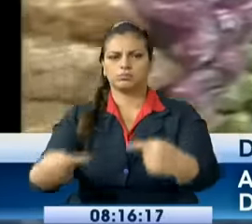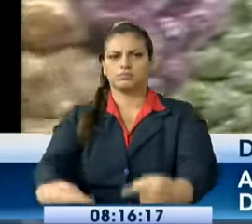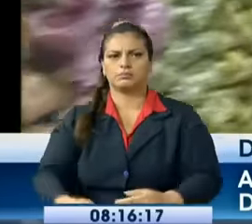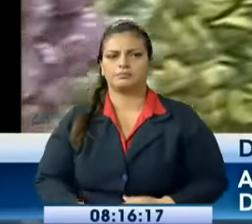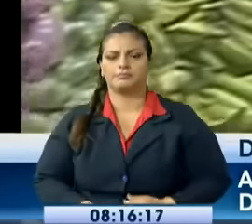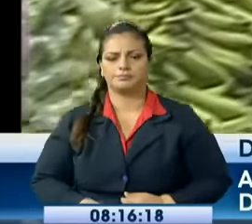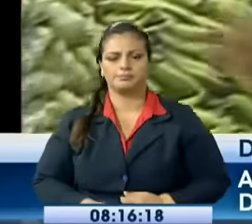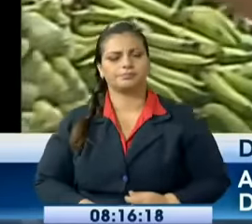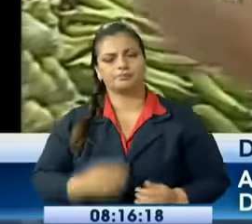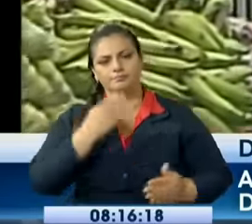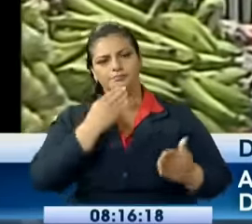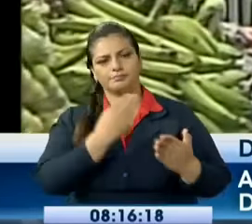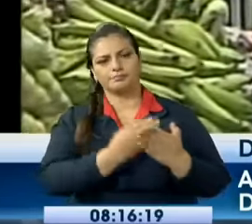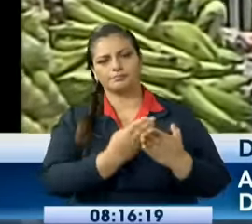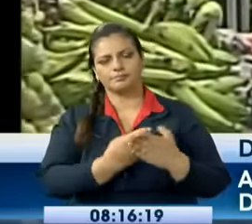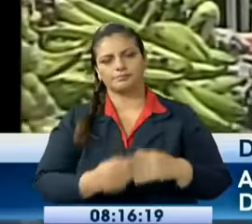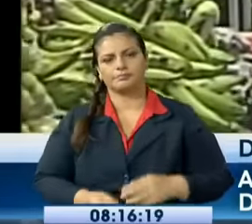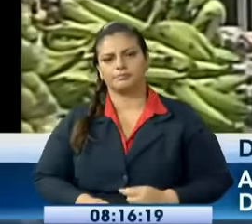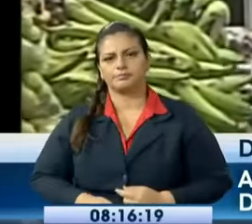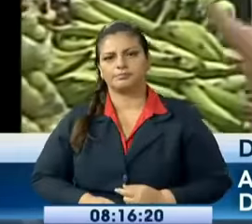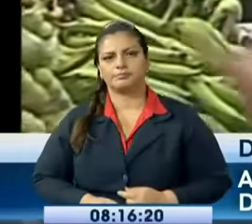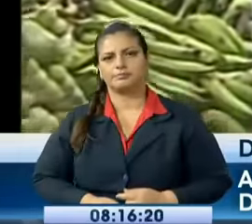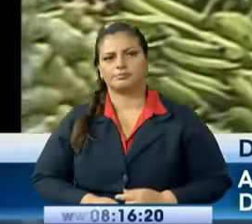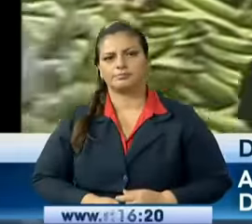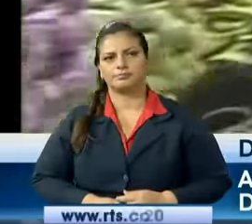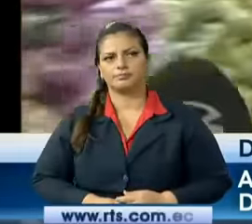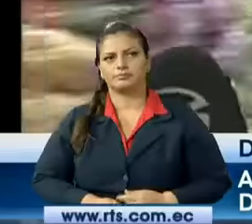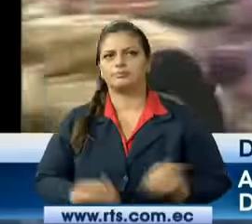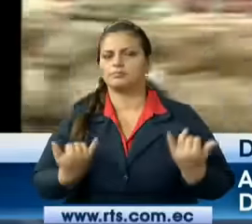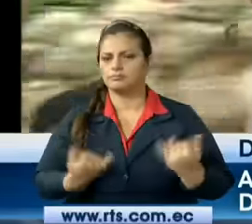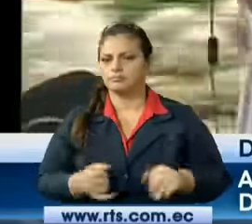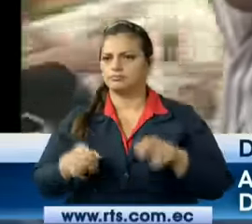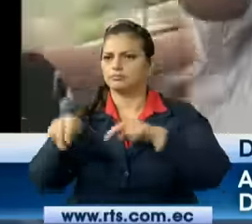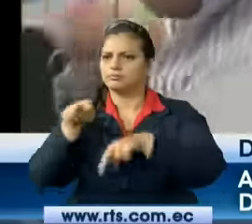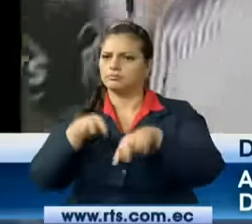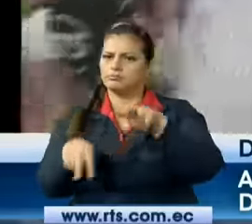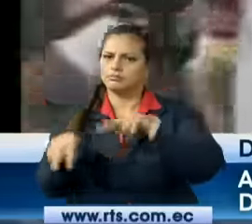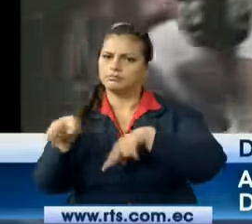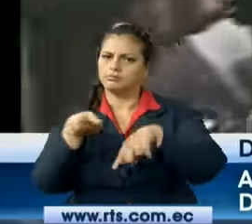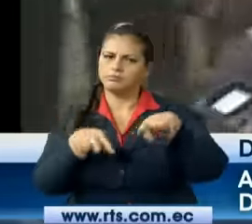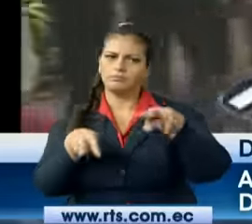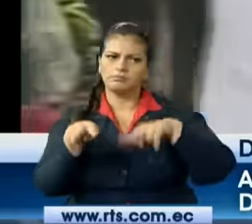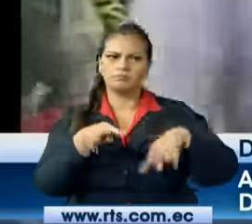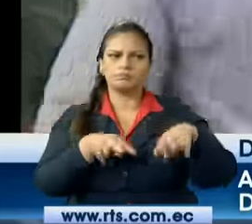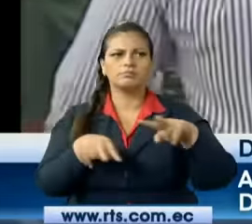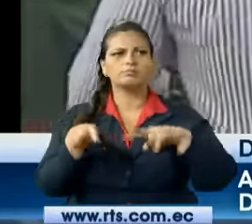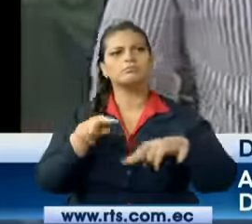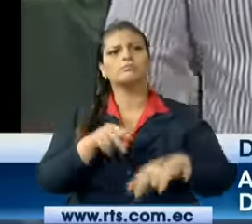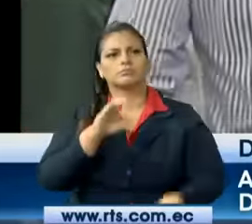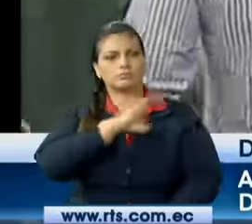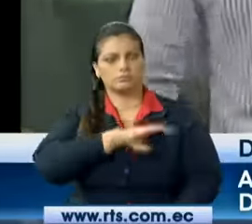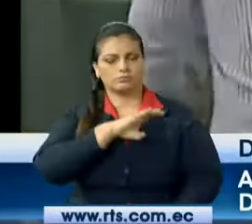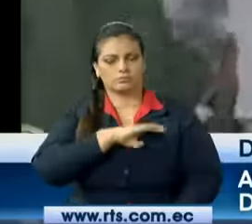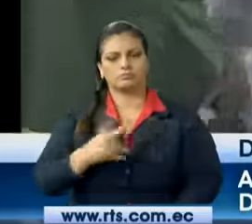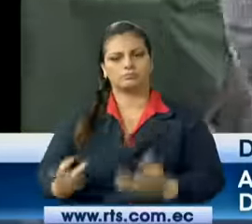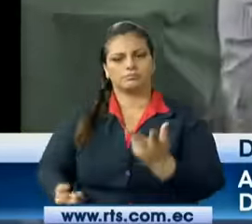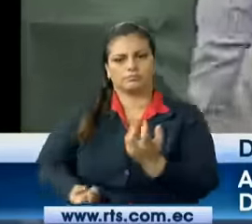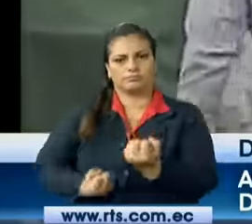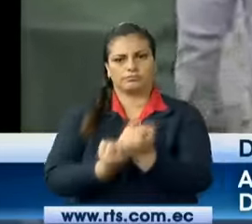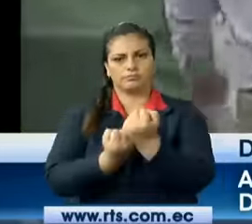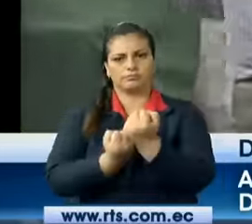Guayas en este control. Y están caminando en cada uno de los puestos, verificando con la fuerza pública, a ver si nos movemos un poquito, me dan cable. Con la